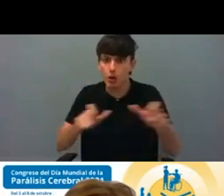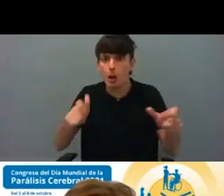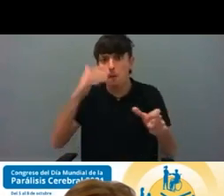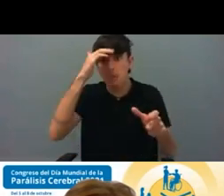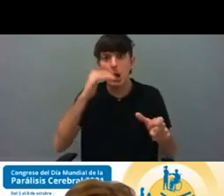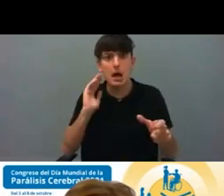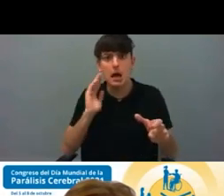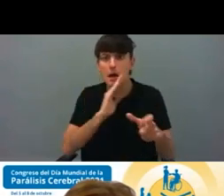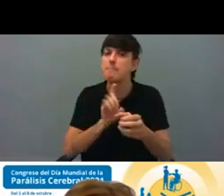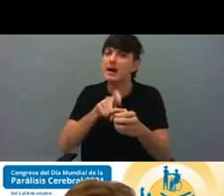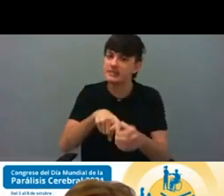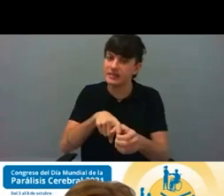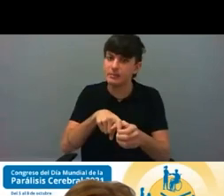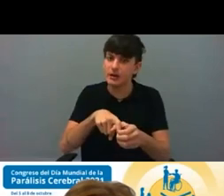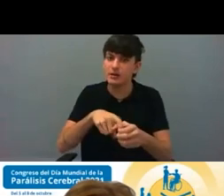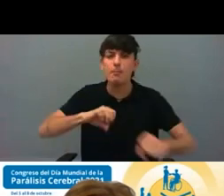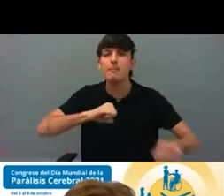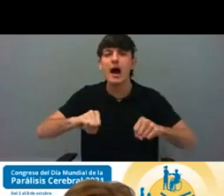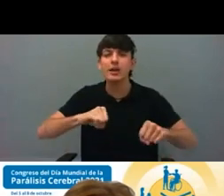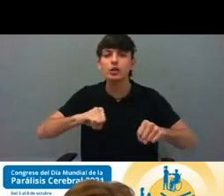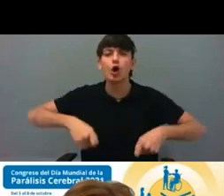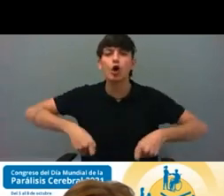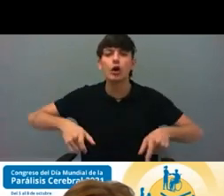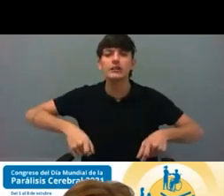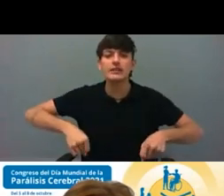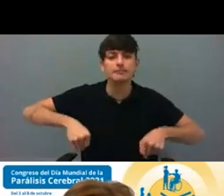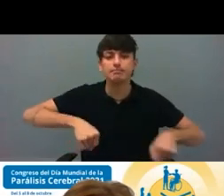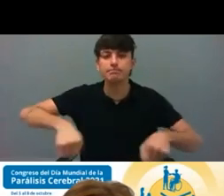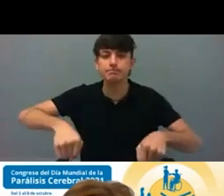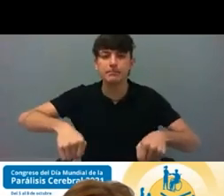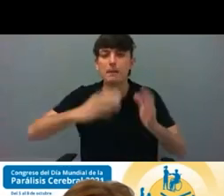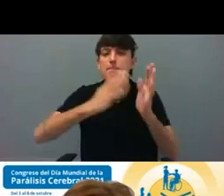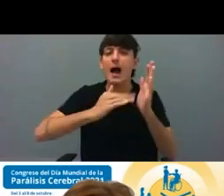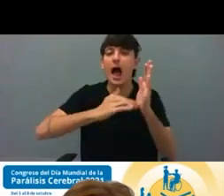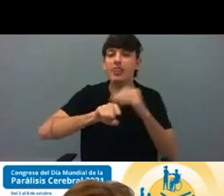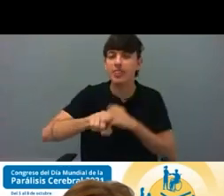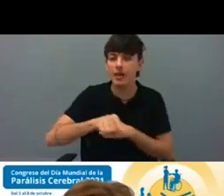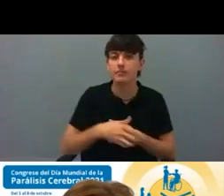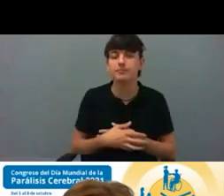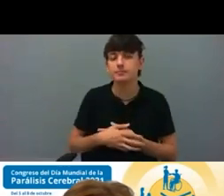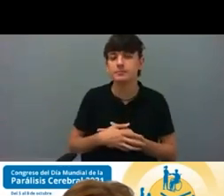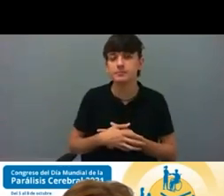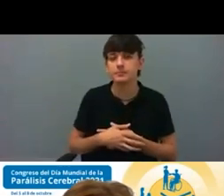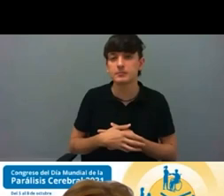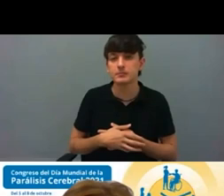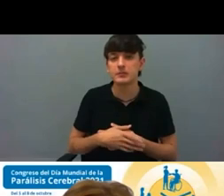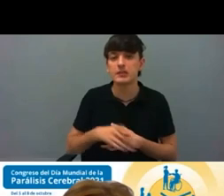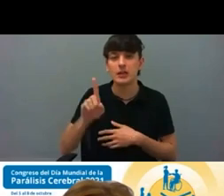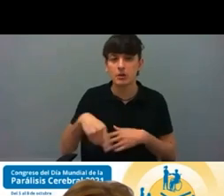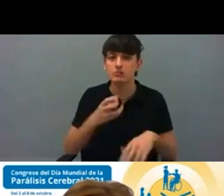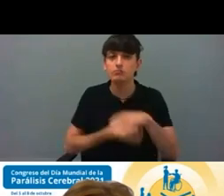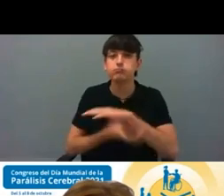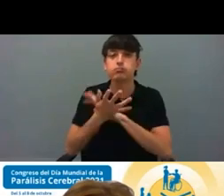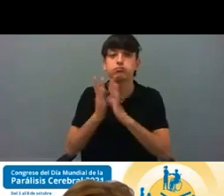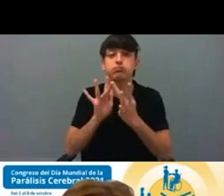participan en la maratón de Valencia y entonces es otra manera de establecer